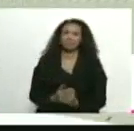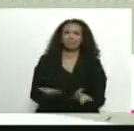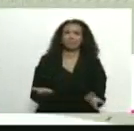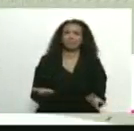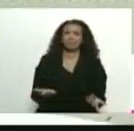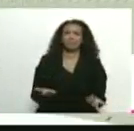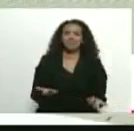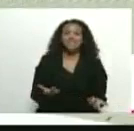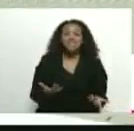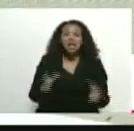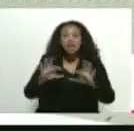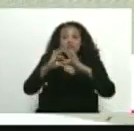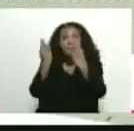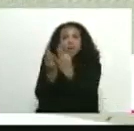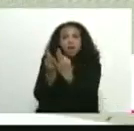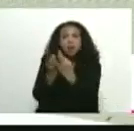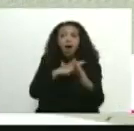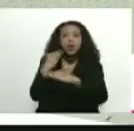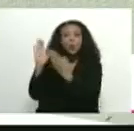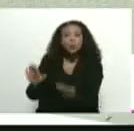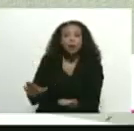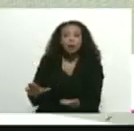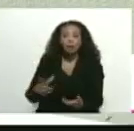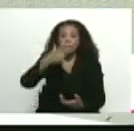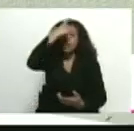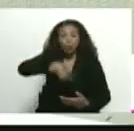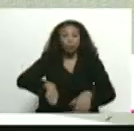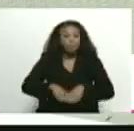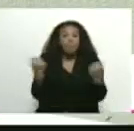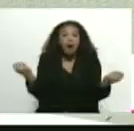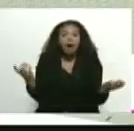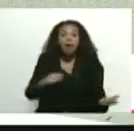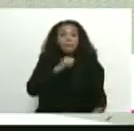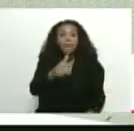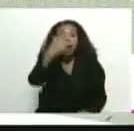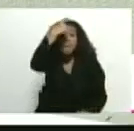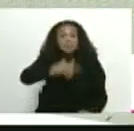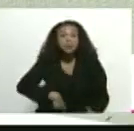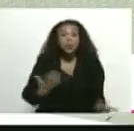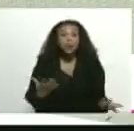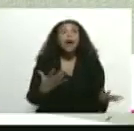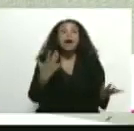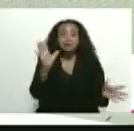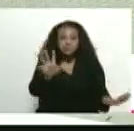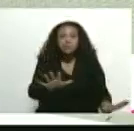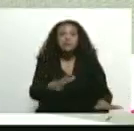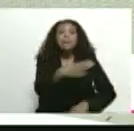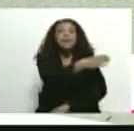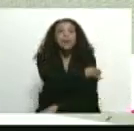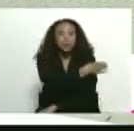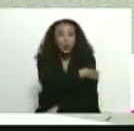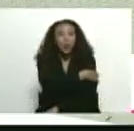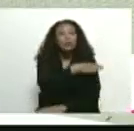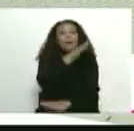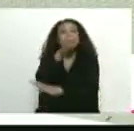Quien le pega a su familia se arruina. Y así ha sido la gente que ha pedido sanciones contra